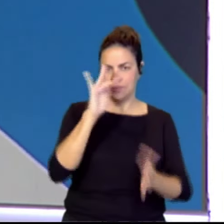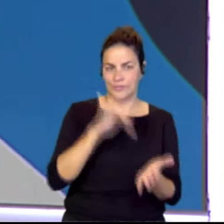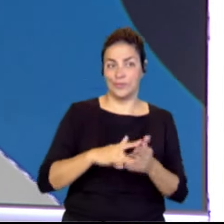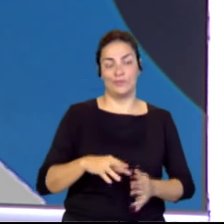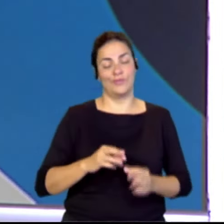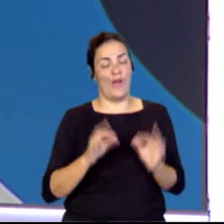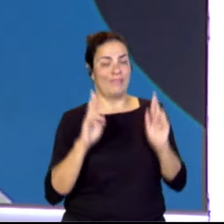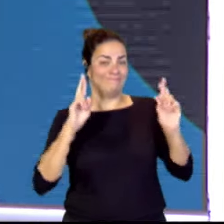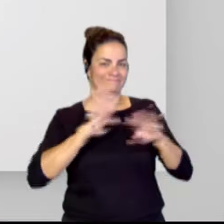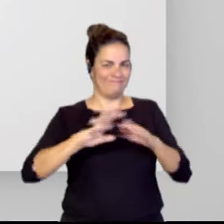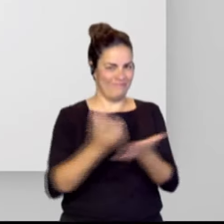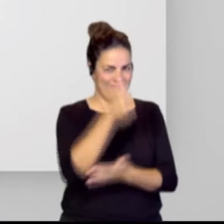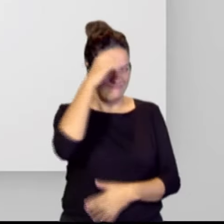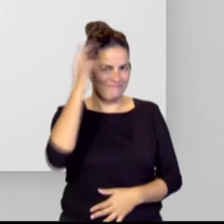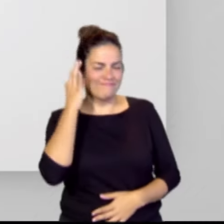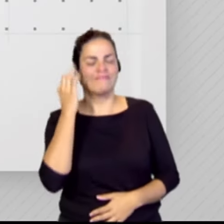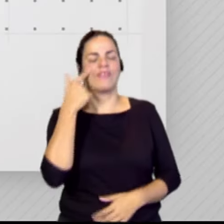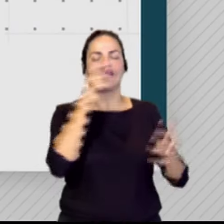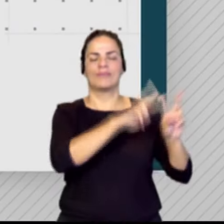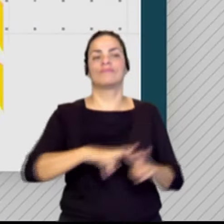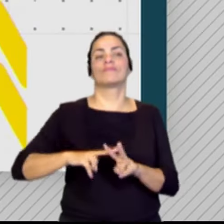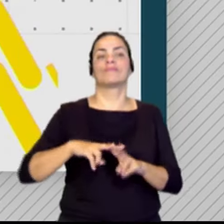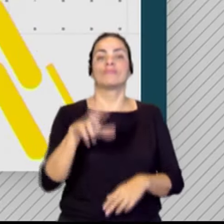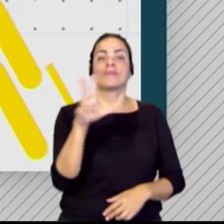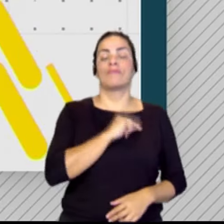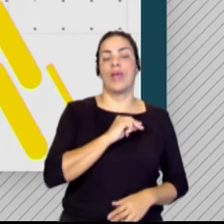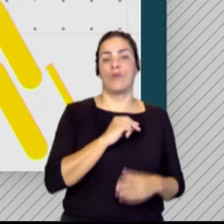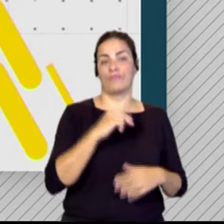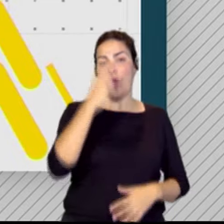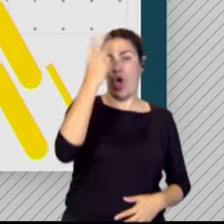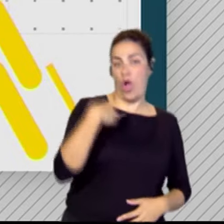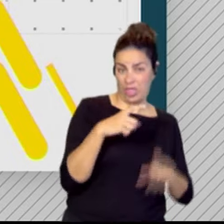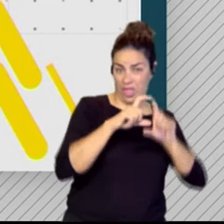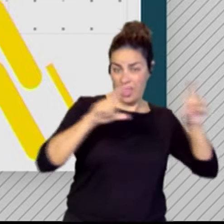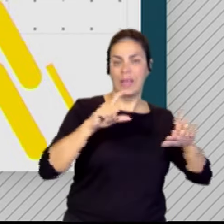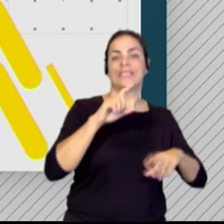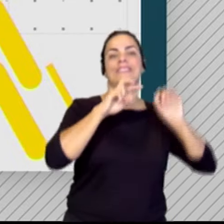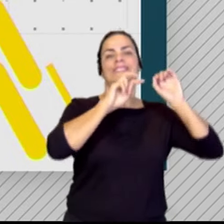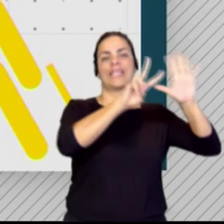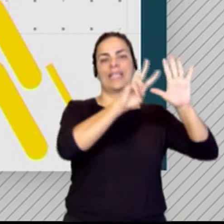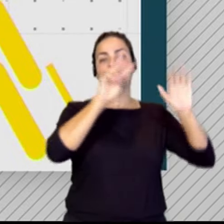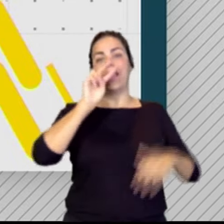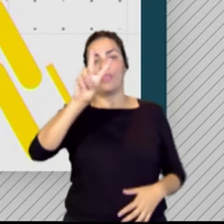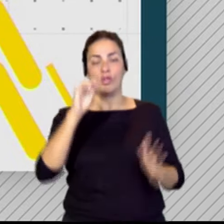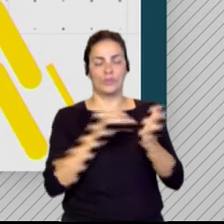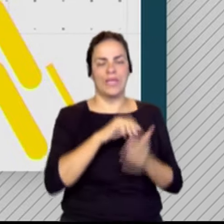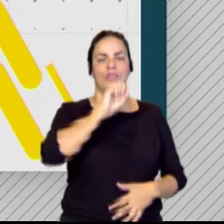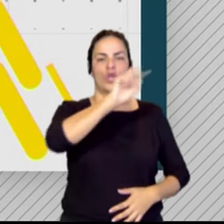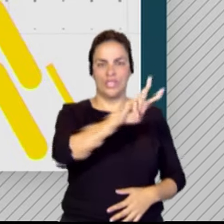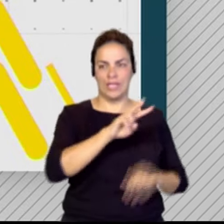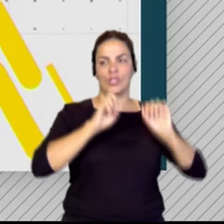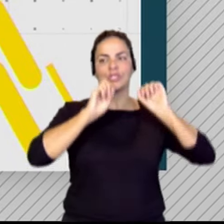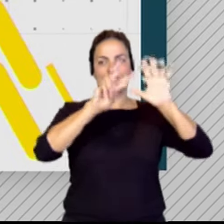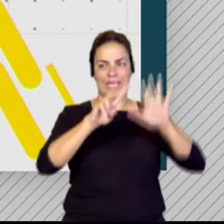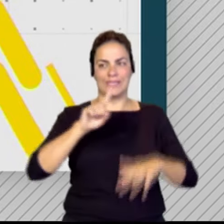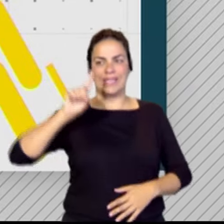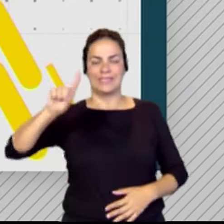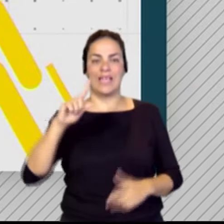vamos con el primer repaso al número agraciado en el sorteo de la 11 el 7227